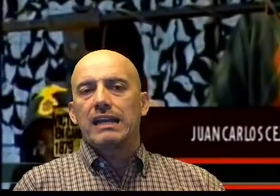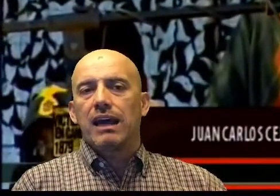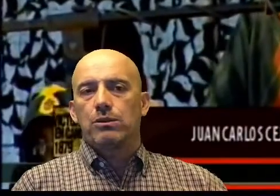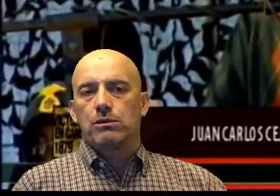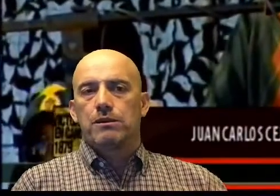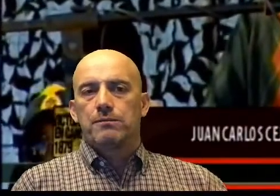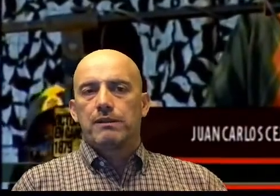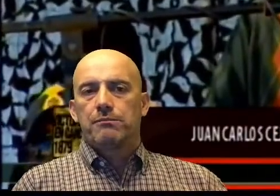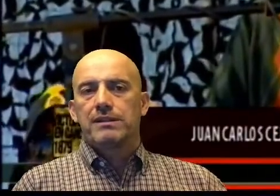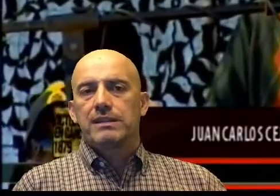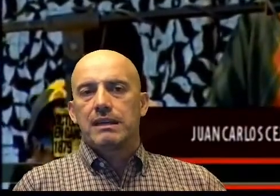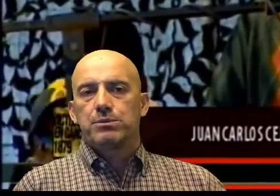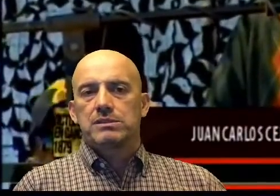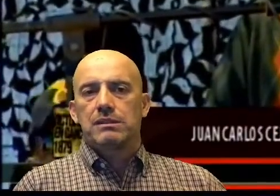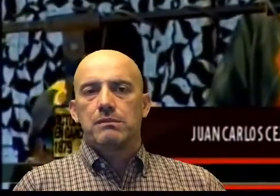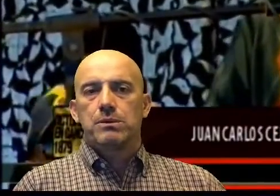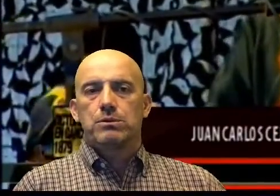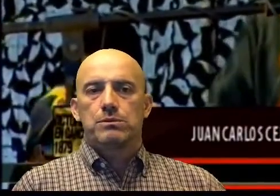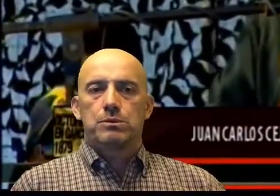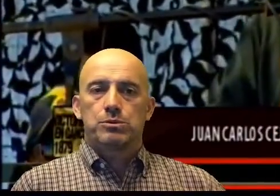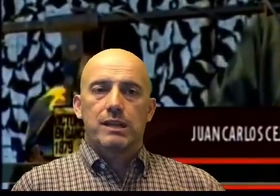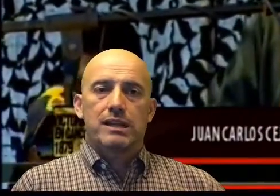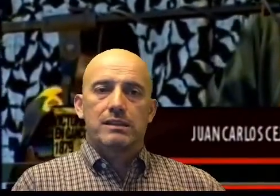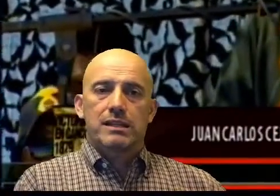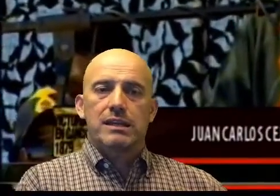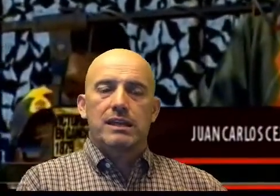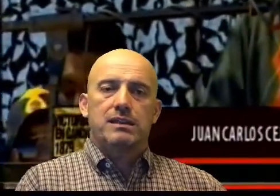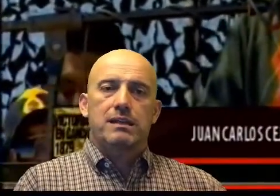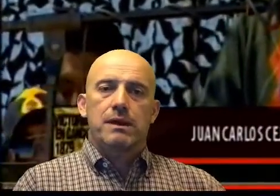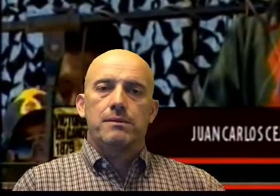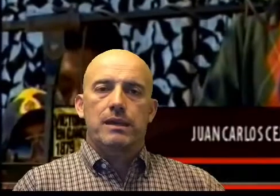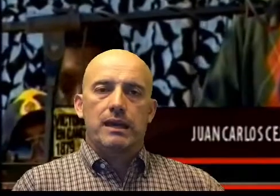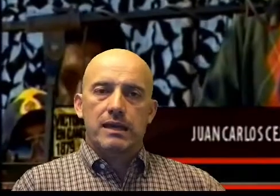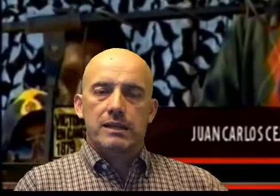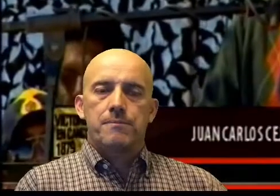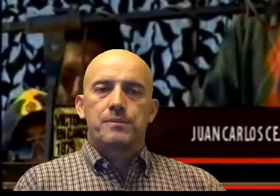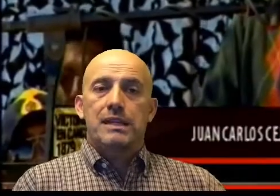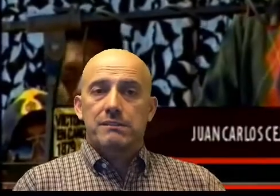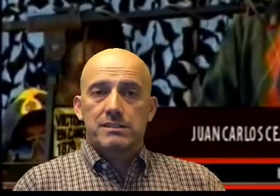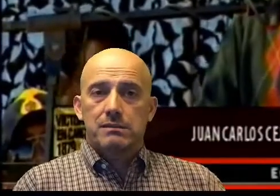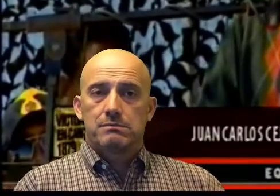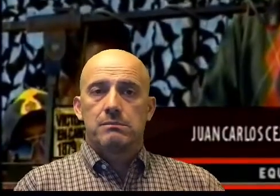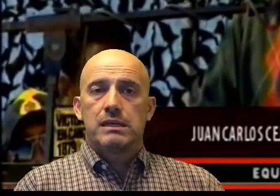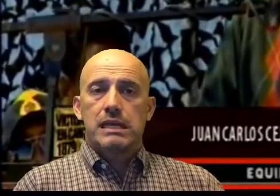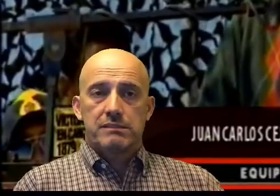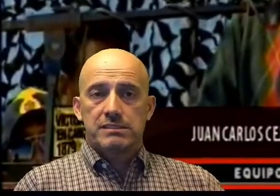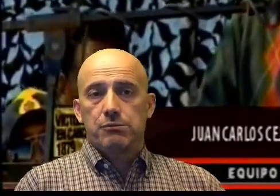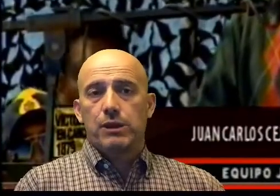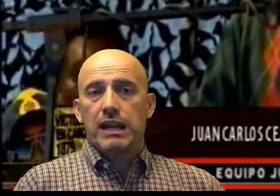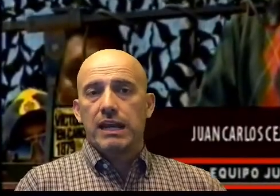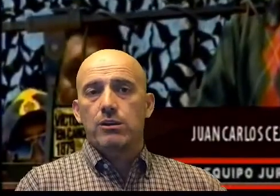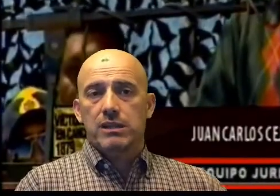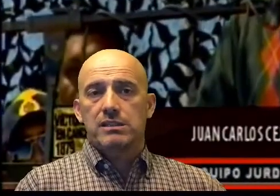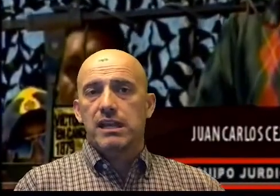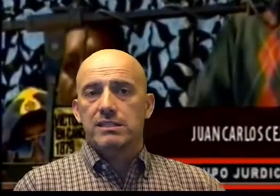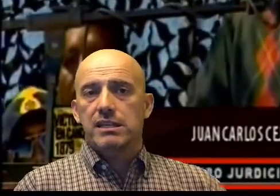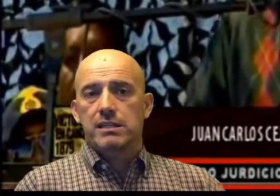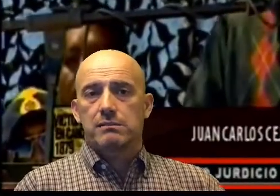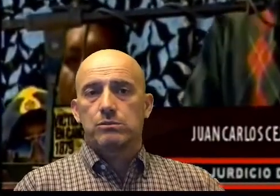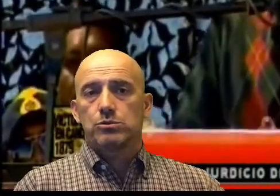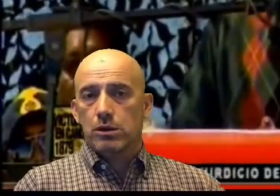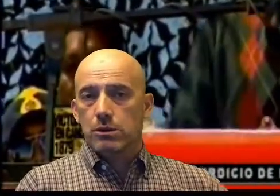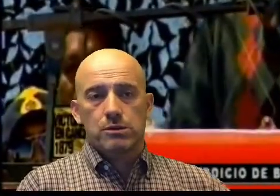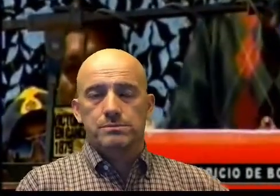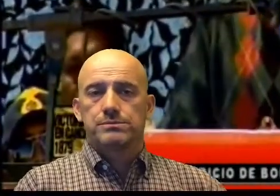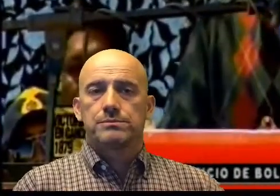nuestro gran aliado frente a la posible discusión argentina en el tema de la guerra era brasil y brasil fue la liaba argentina en